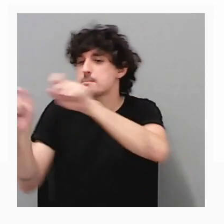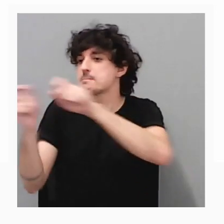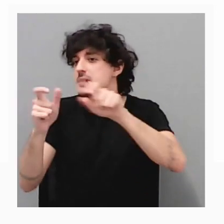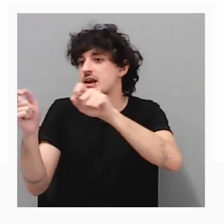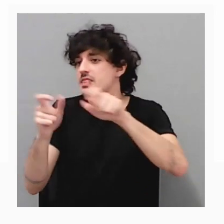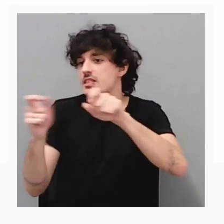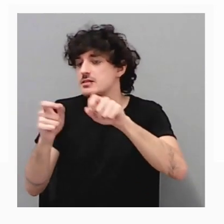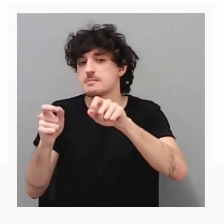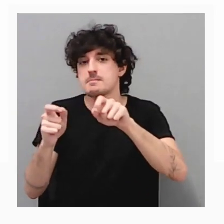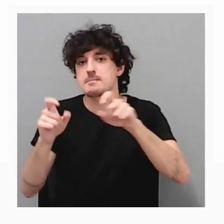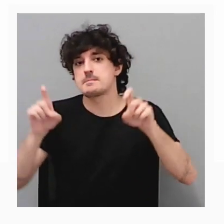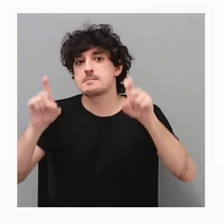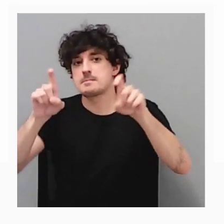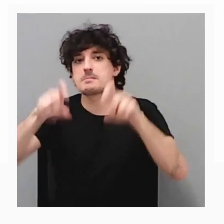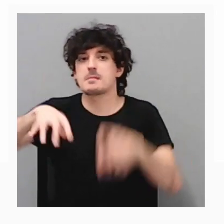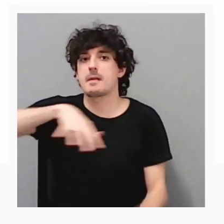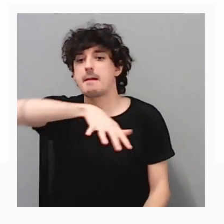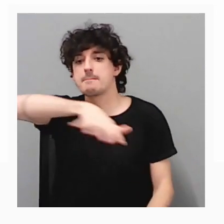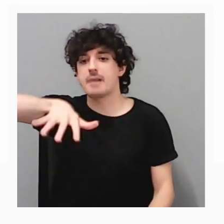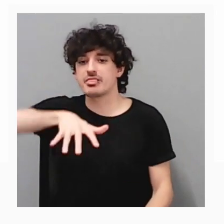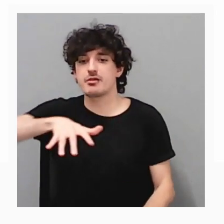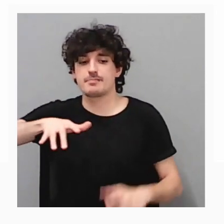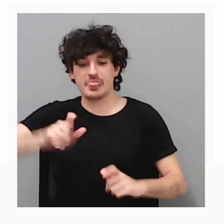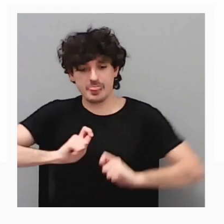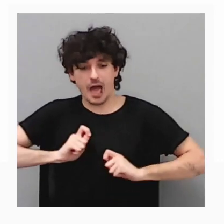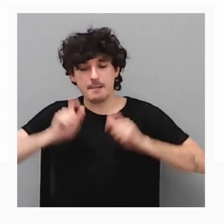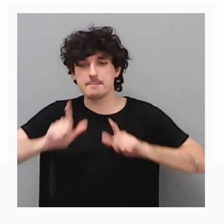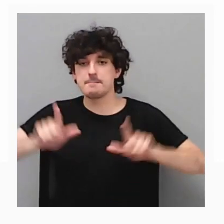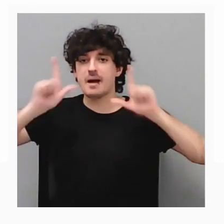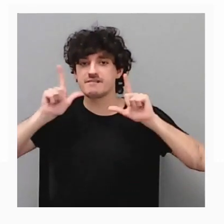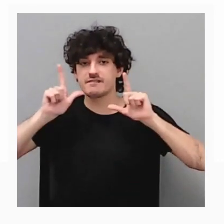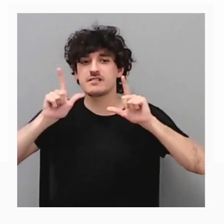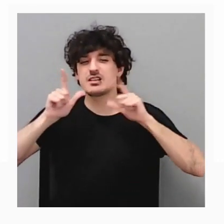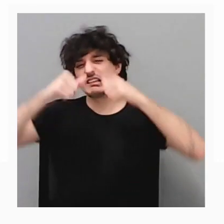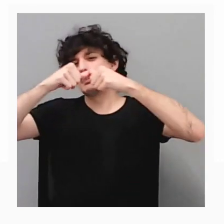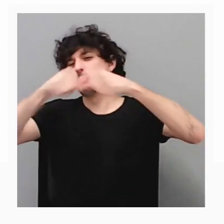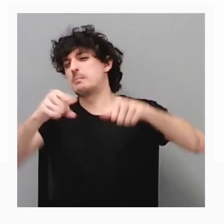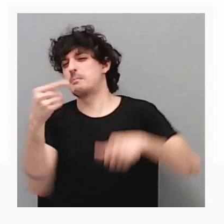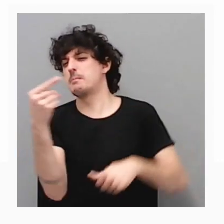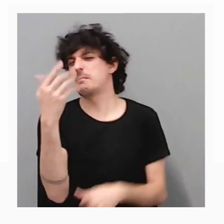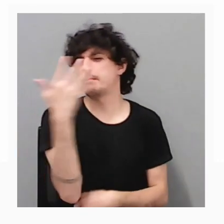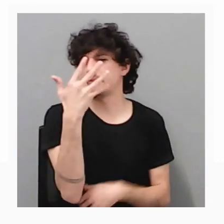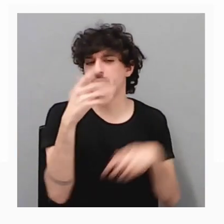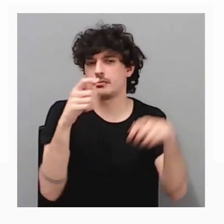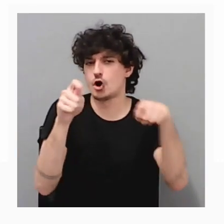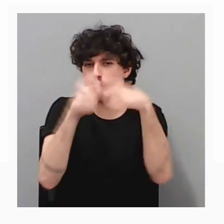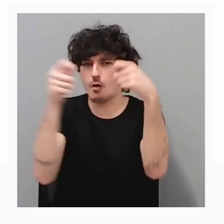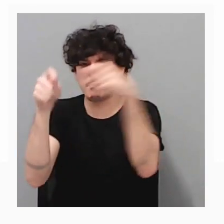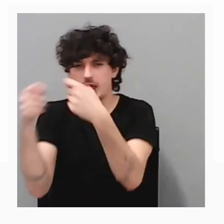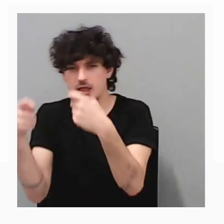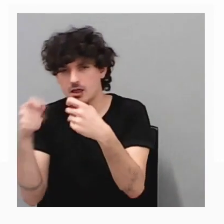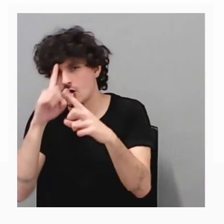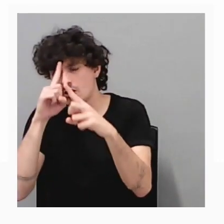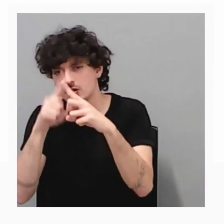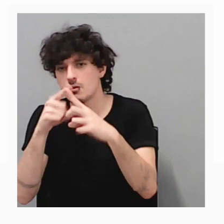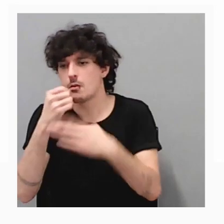intercultural, ¿vale? En un espacio donde somos protagonistas y podemos romper estereotipos, prejuicios y apoyar a nuestra